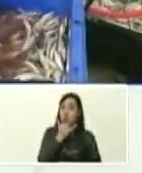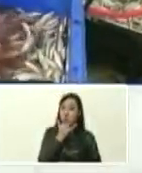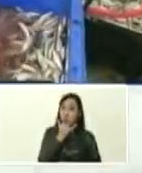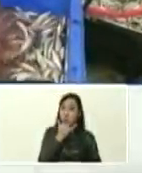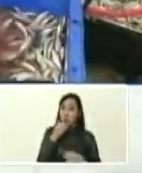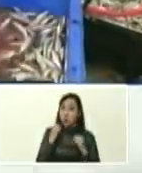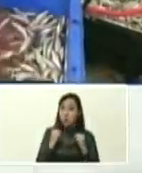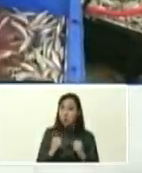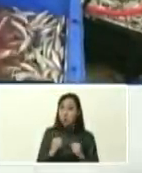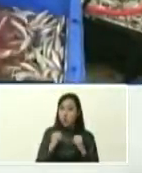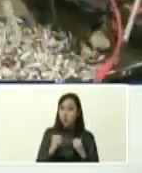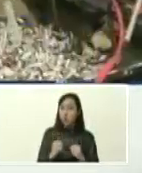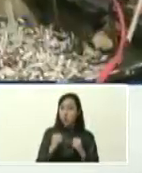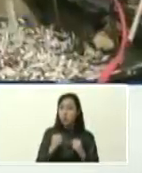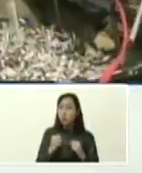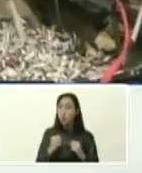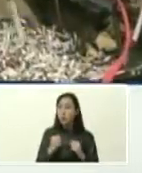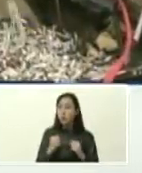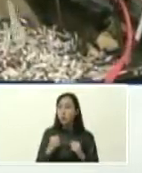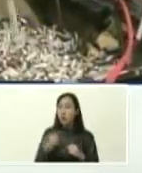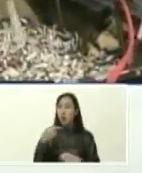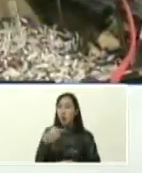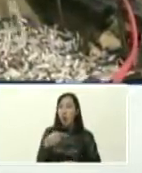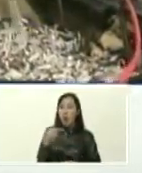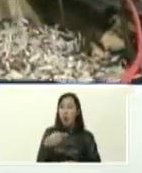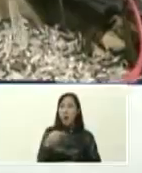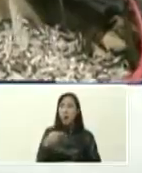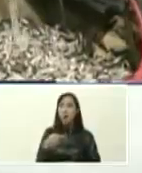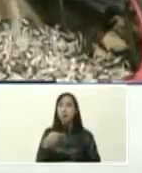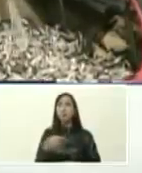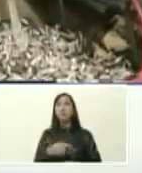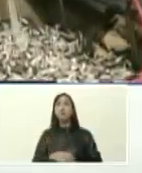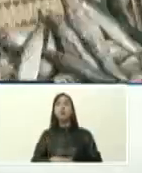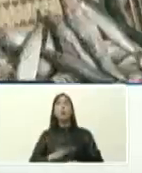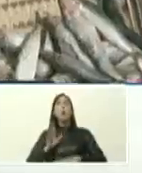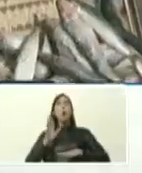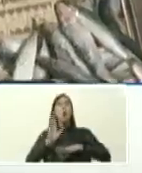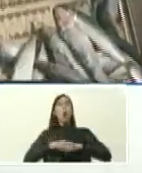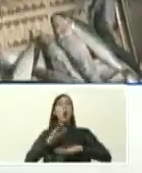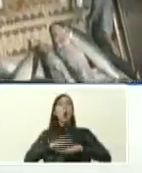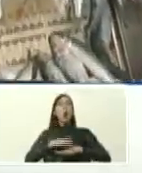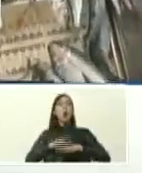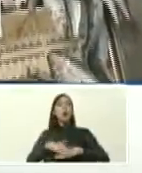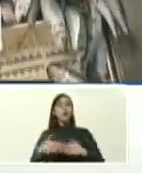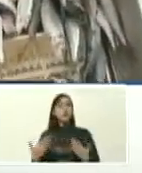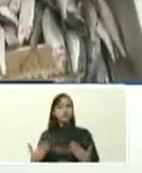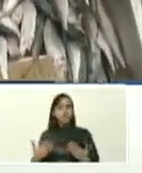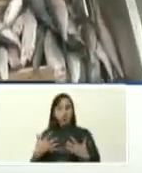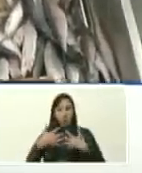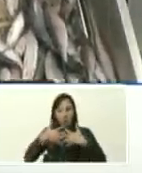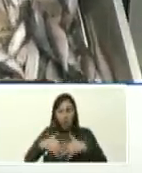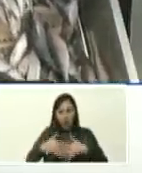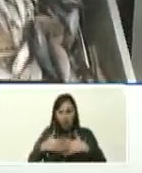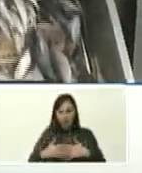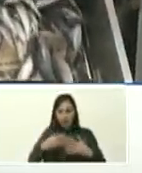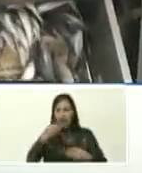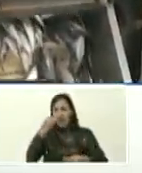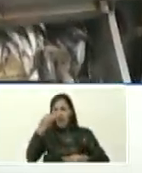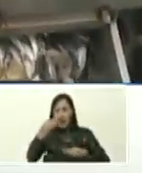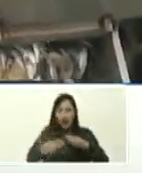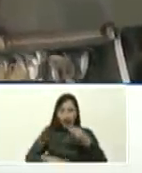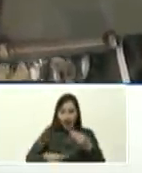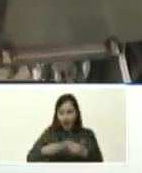error, punto en contra, porque era una empresa procesadora